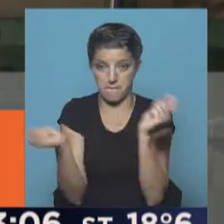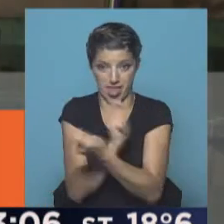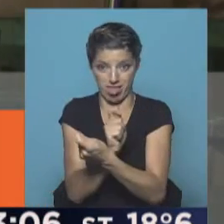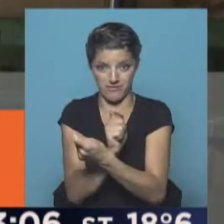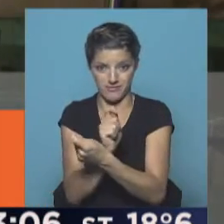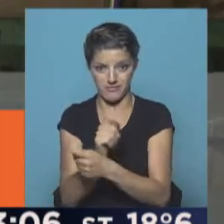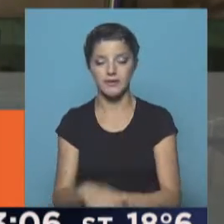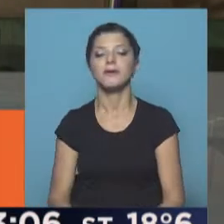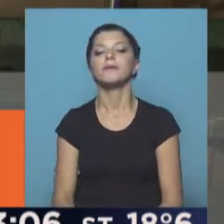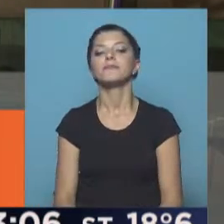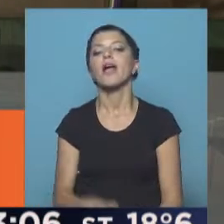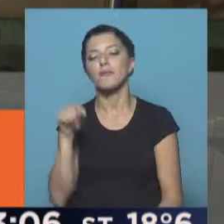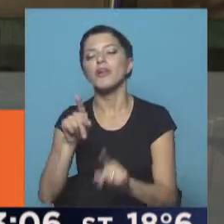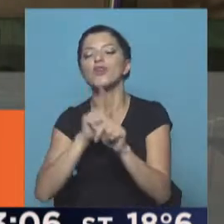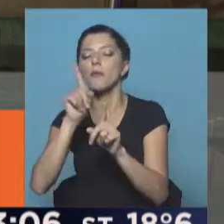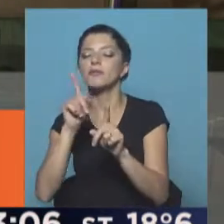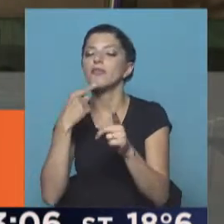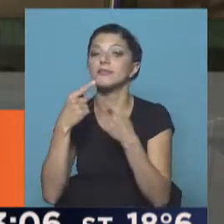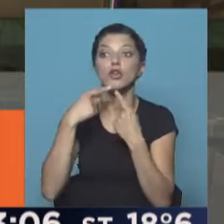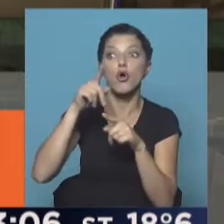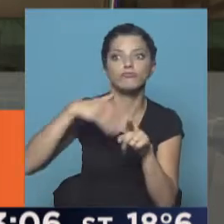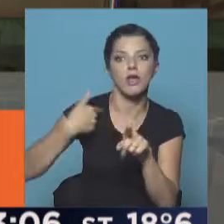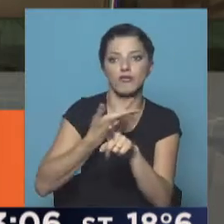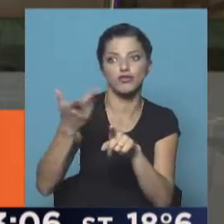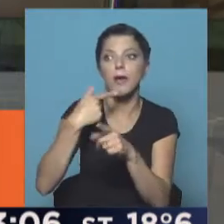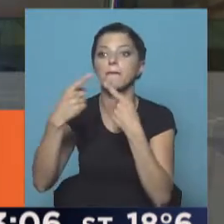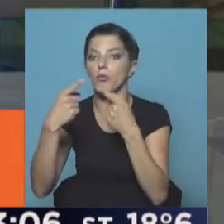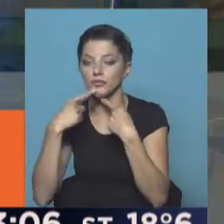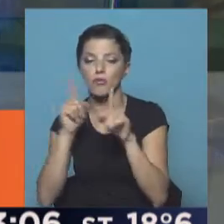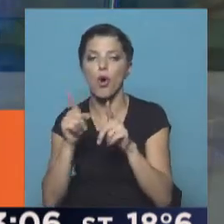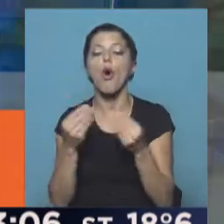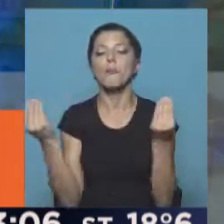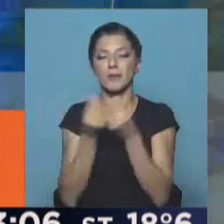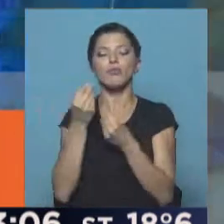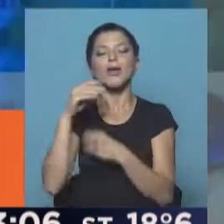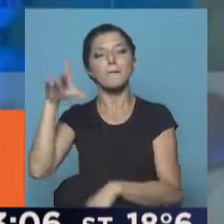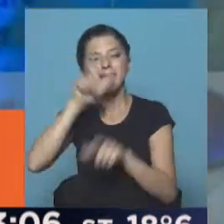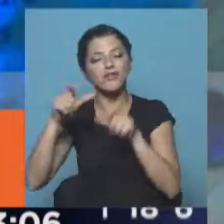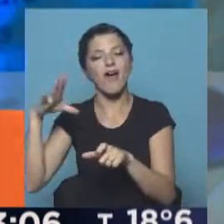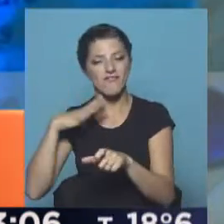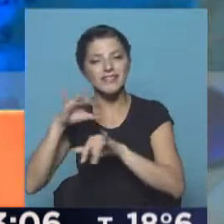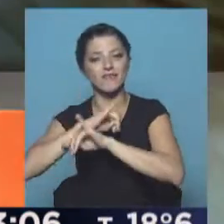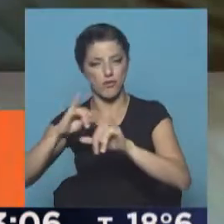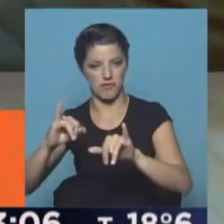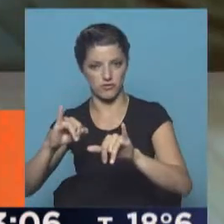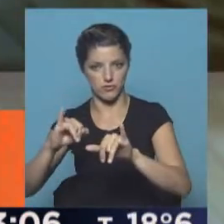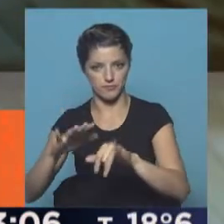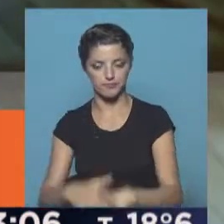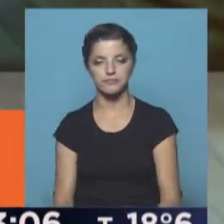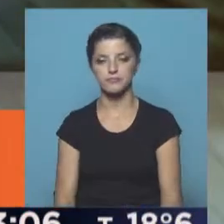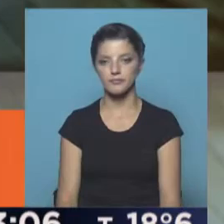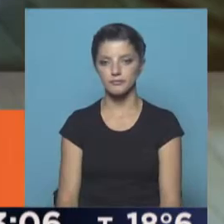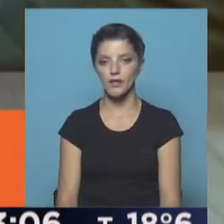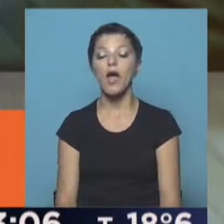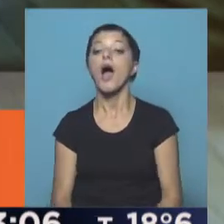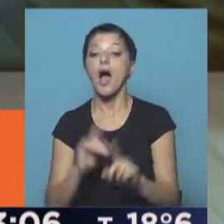no someter las cosas a plebiscitos, el hecho de que estamos, el común de los votantes, mal informados. Quienes no son el común de los votantes, los representantes,